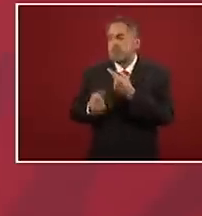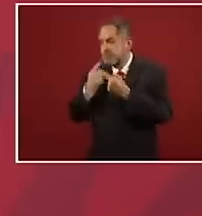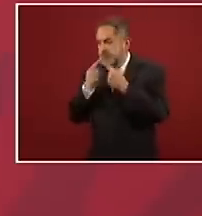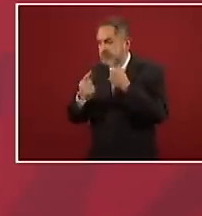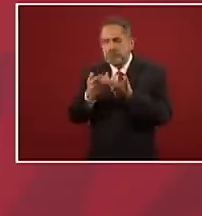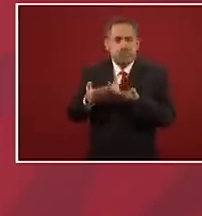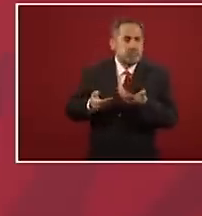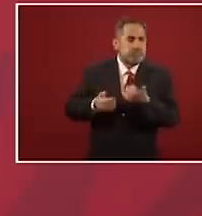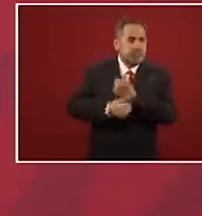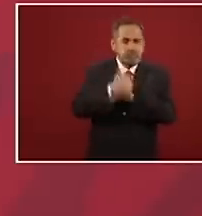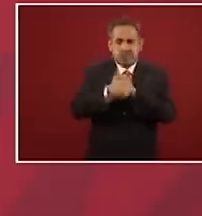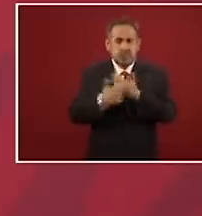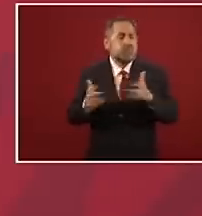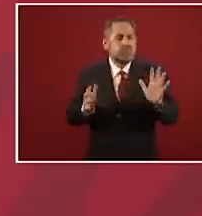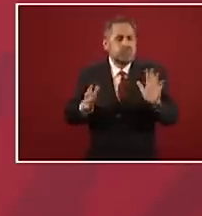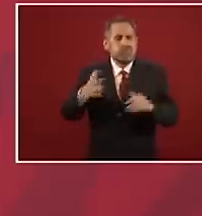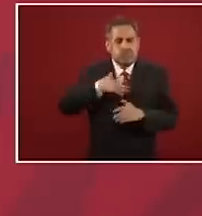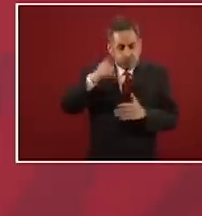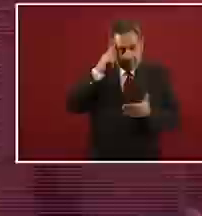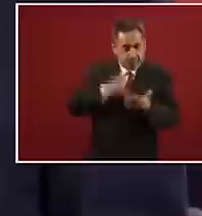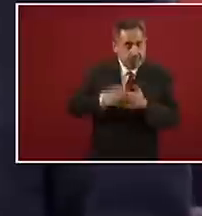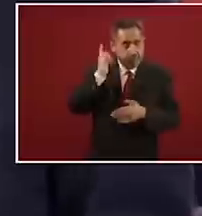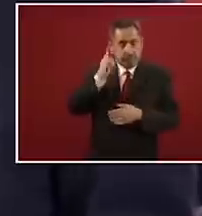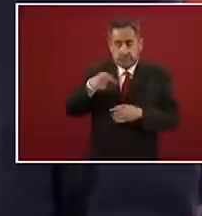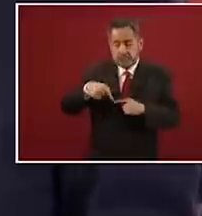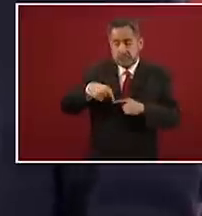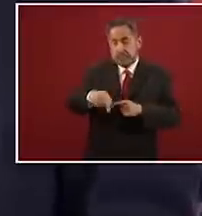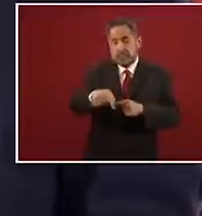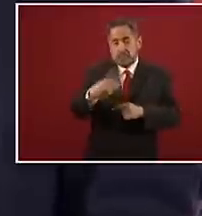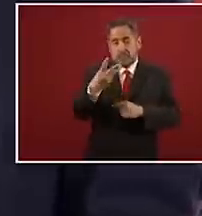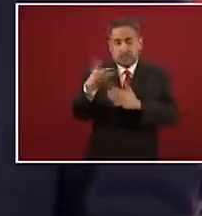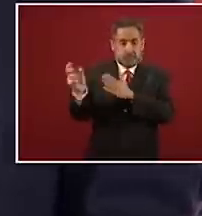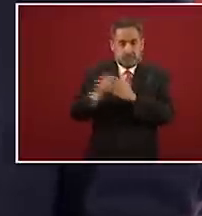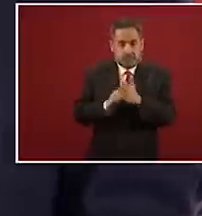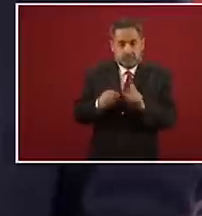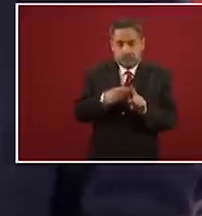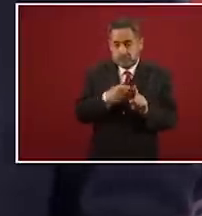que en este primer trimestre